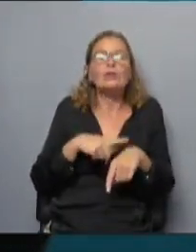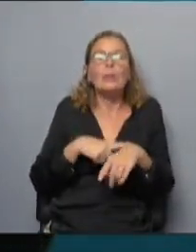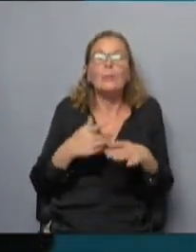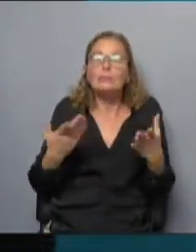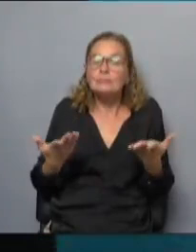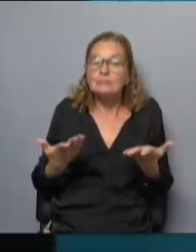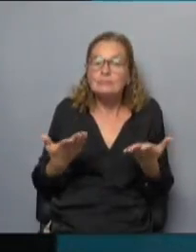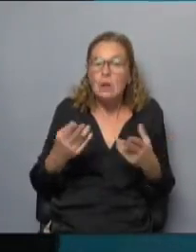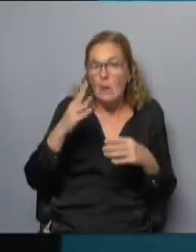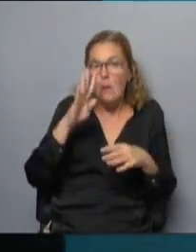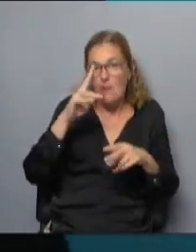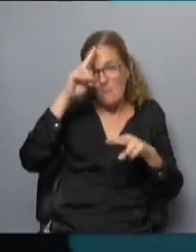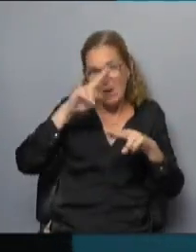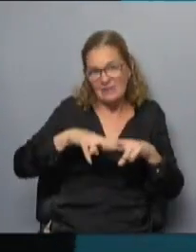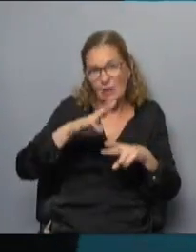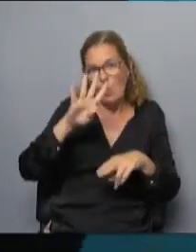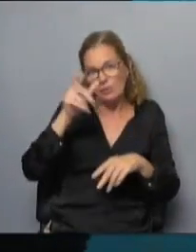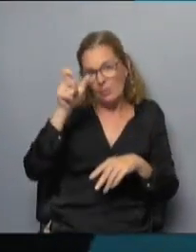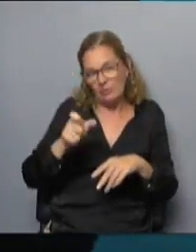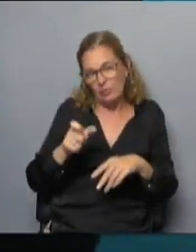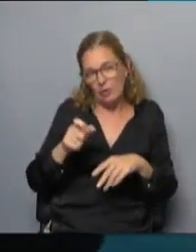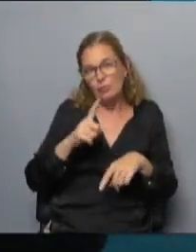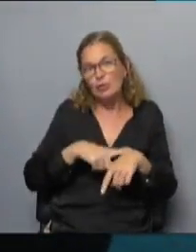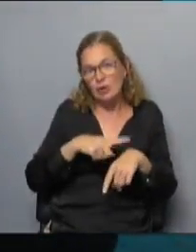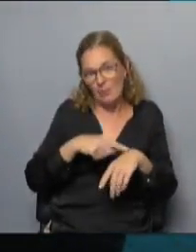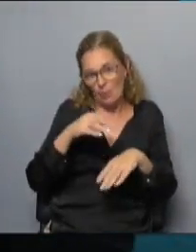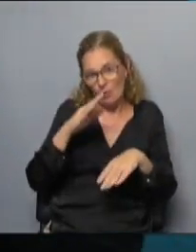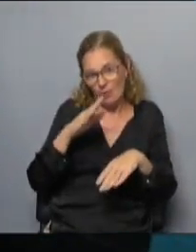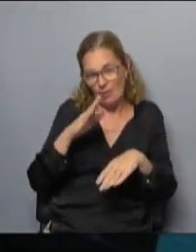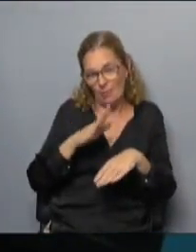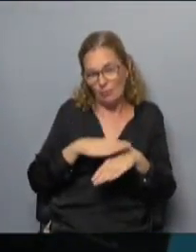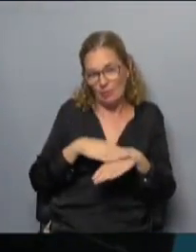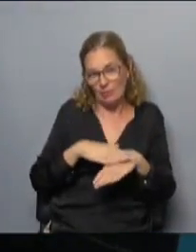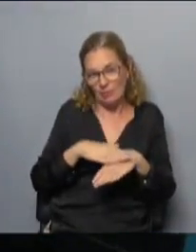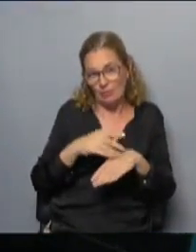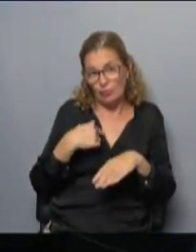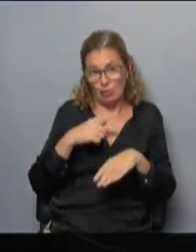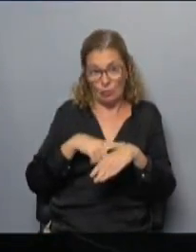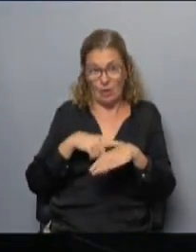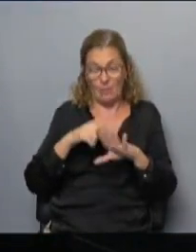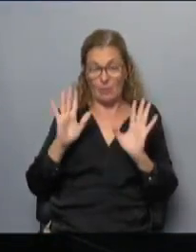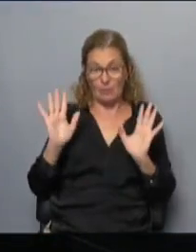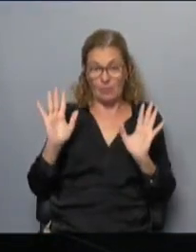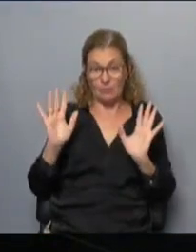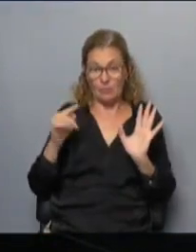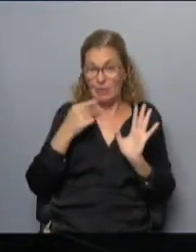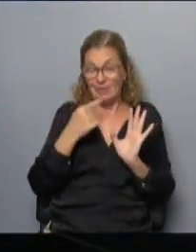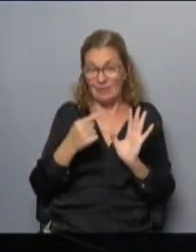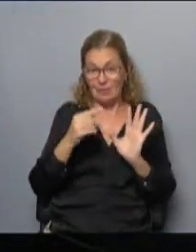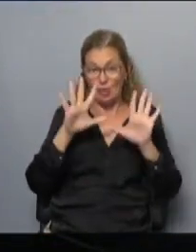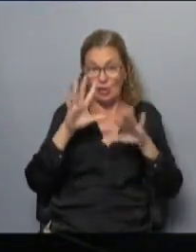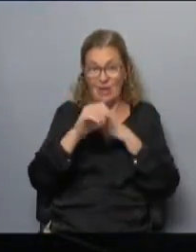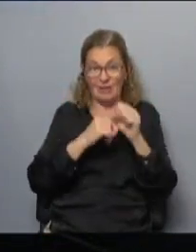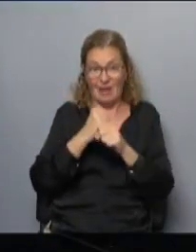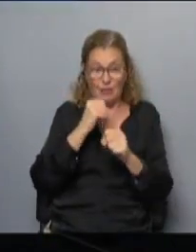mate 4 en cuánto tiempo aceptó pero aparte yo tengo tiempo yo no estoy delirando yo tengo 10 años